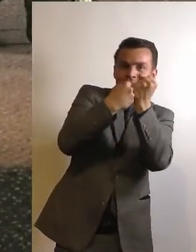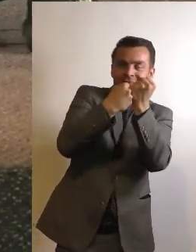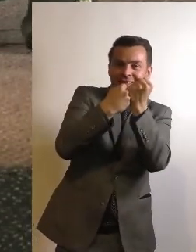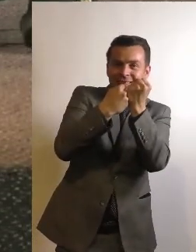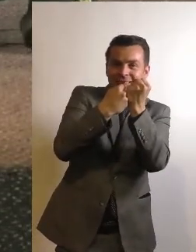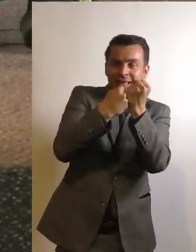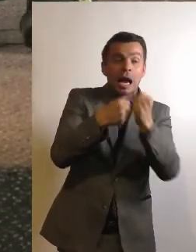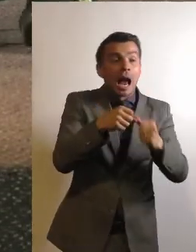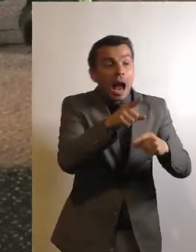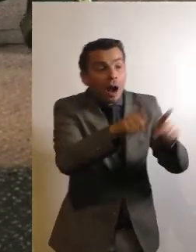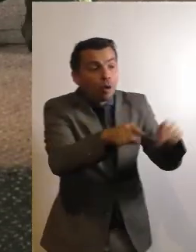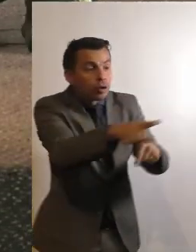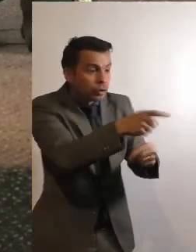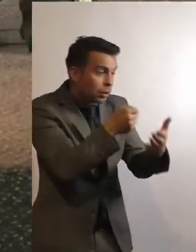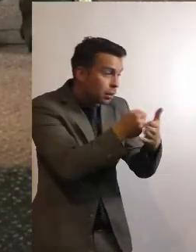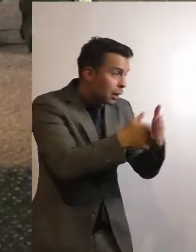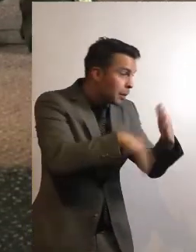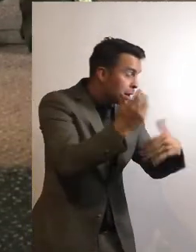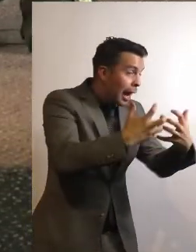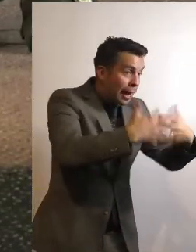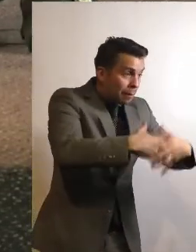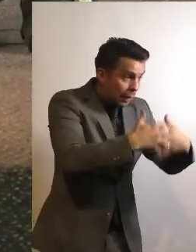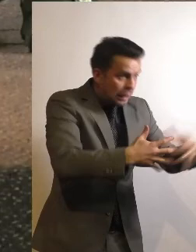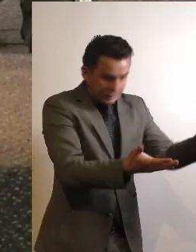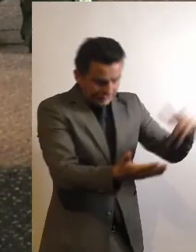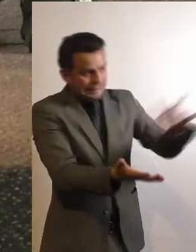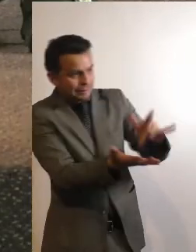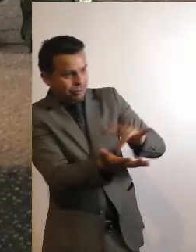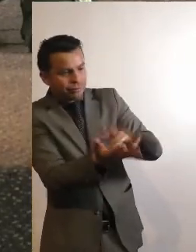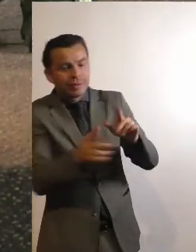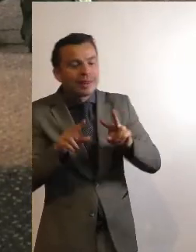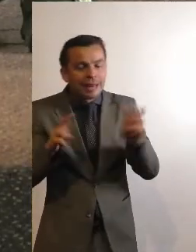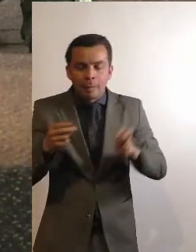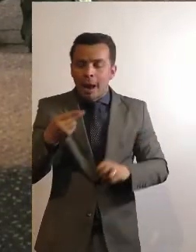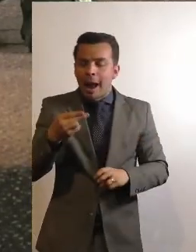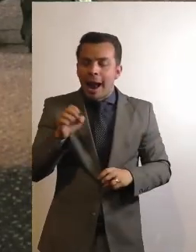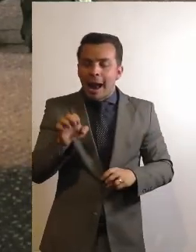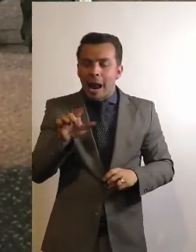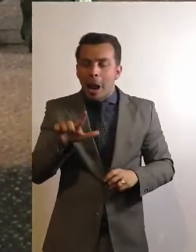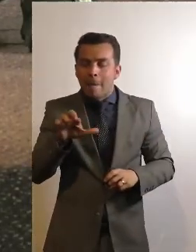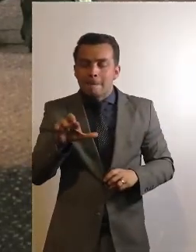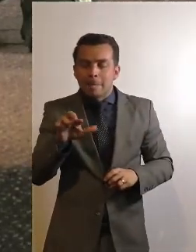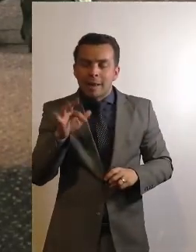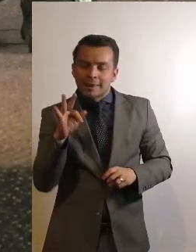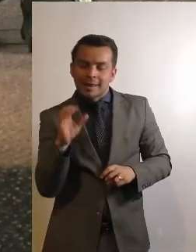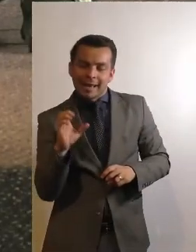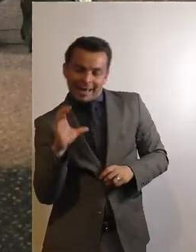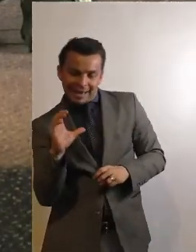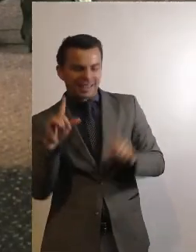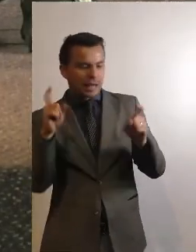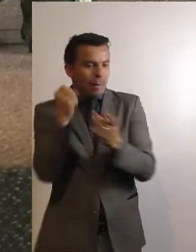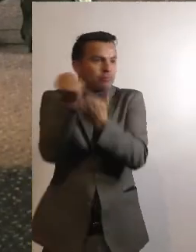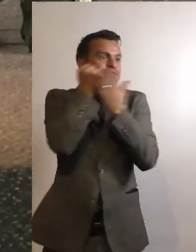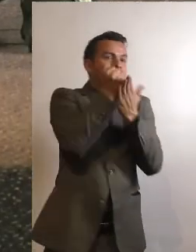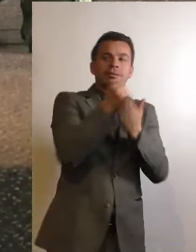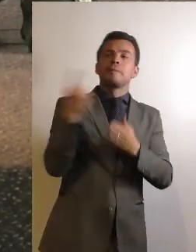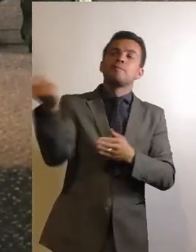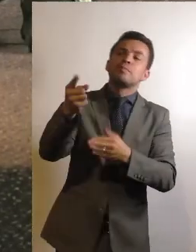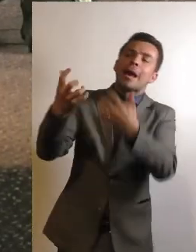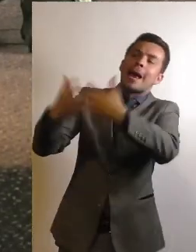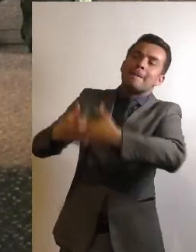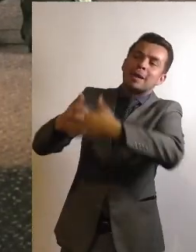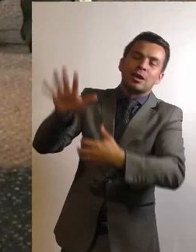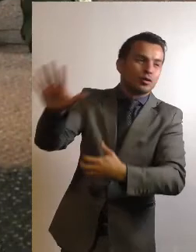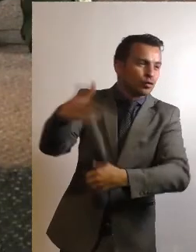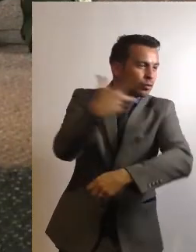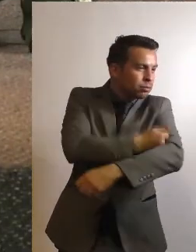de emprendedores a participar en esta gran comunidad Health Tech con los principales laboratorios farmacéuticos. Tenemos el área de gerencia